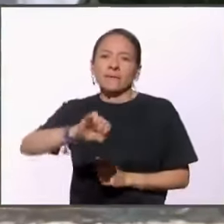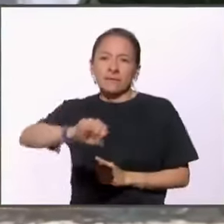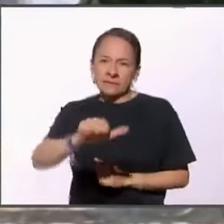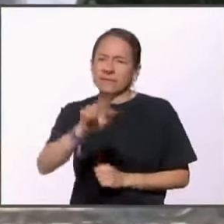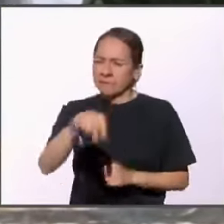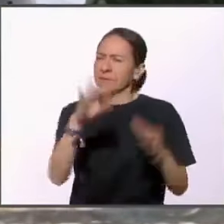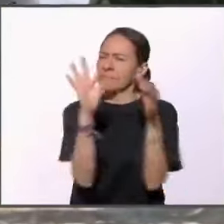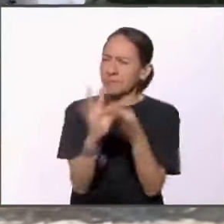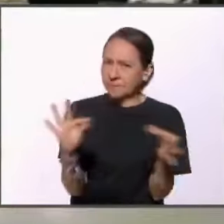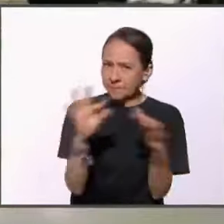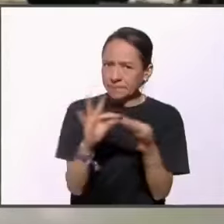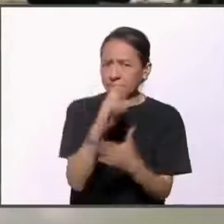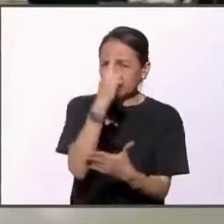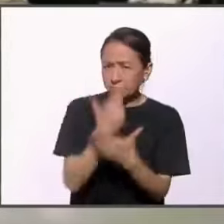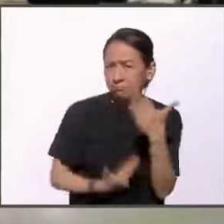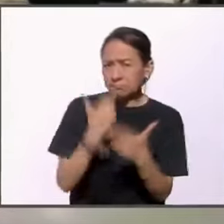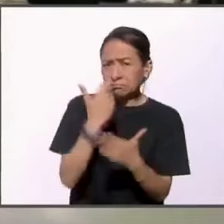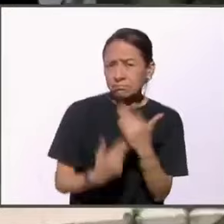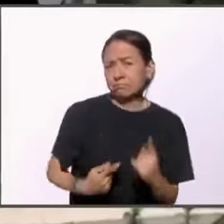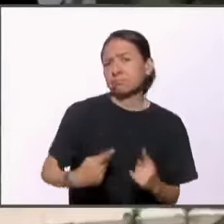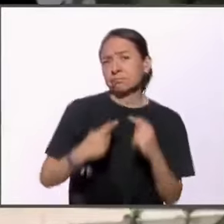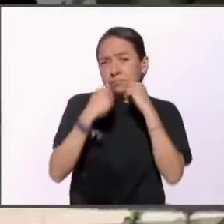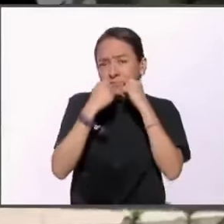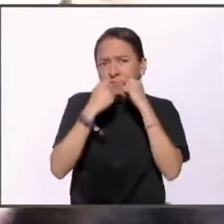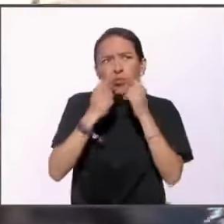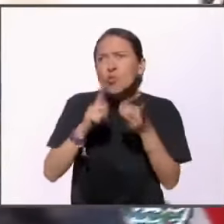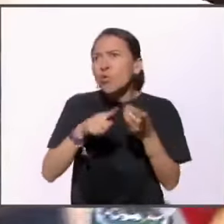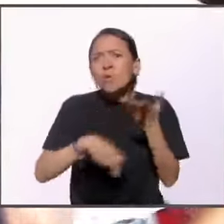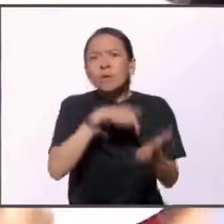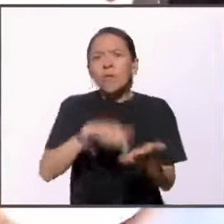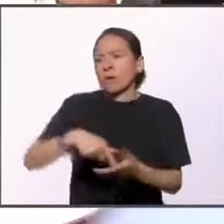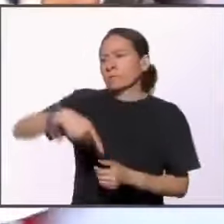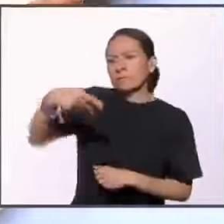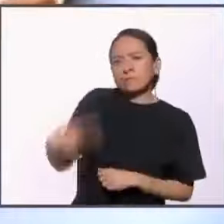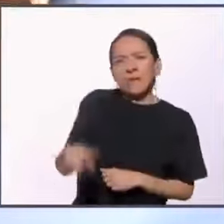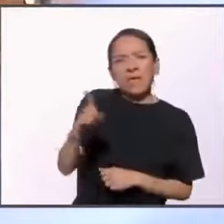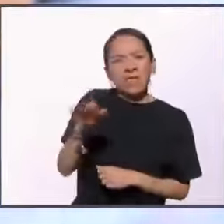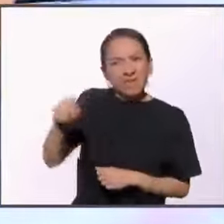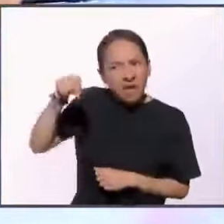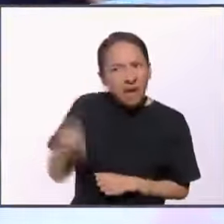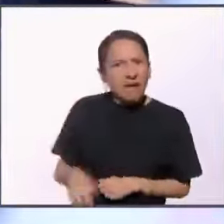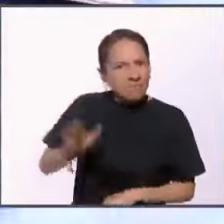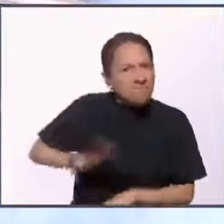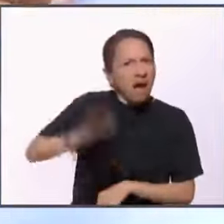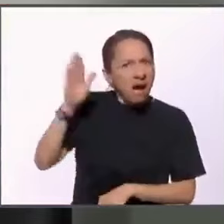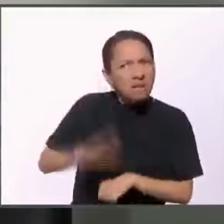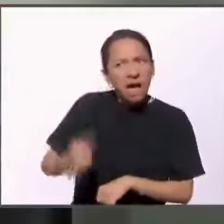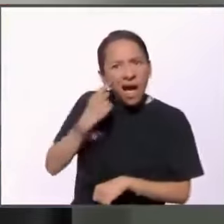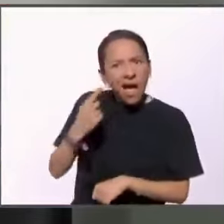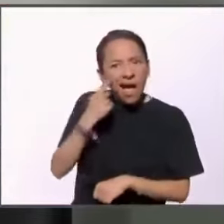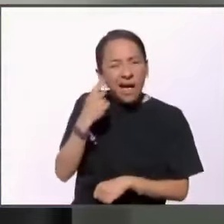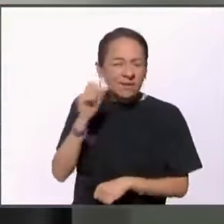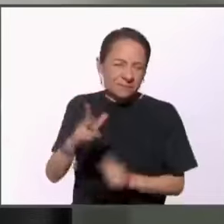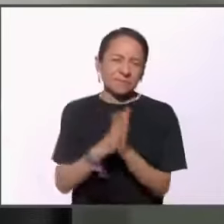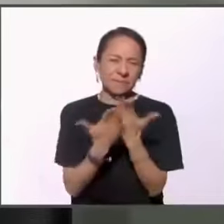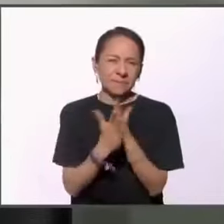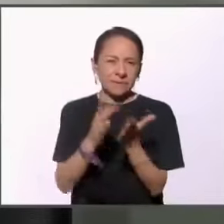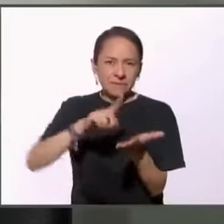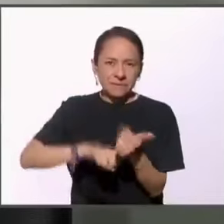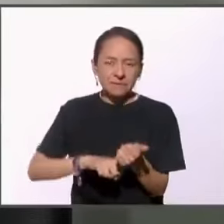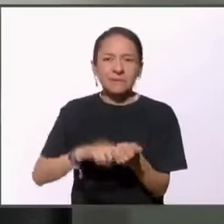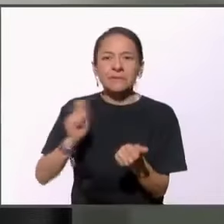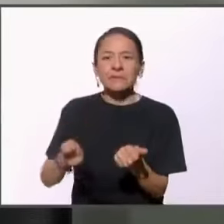mayor impacto ocurrían en el Distrito Federal. La obra de López Obrador también aborda la relación entre